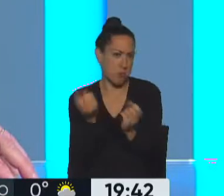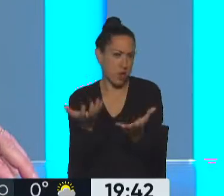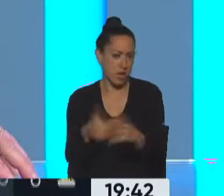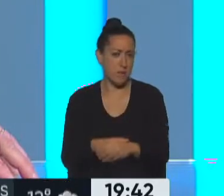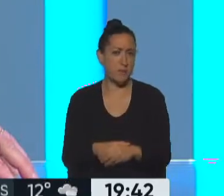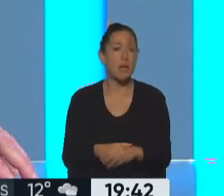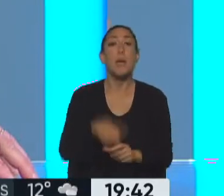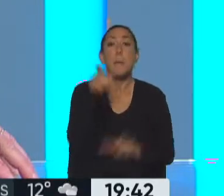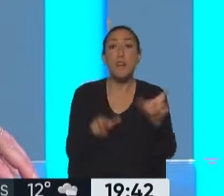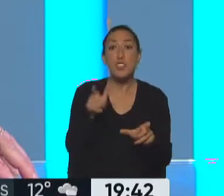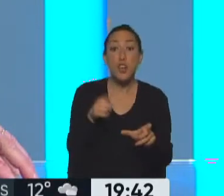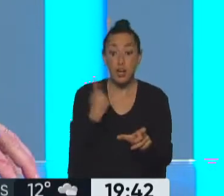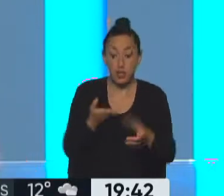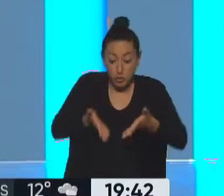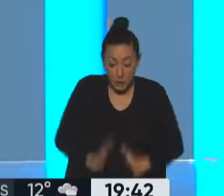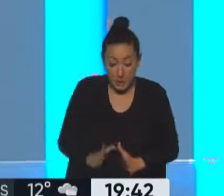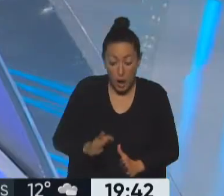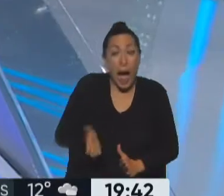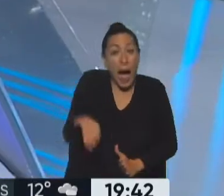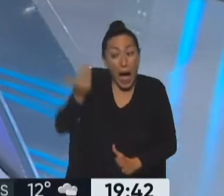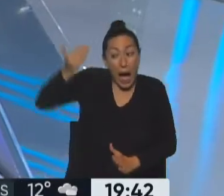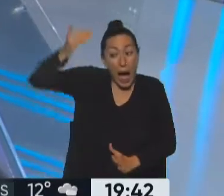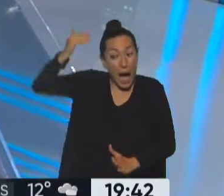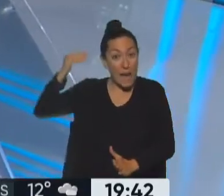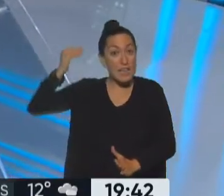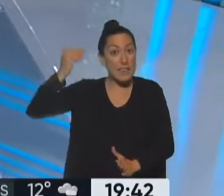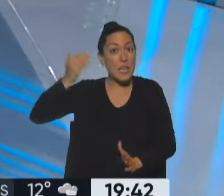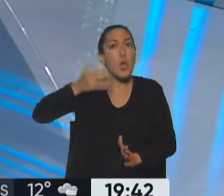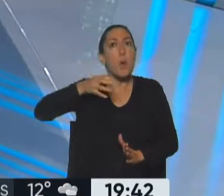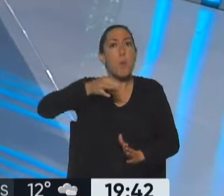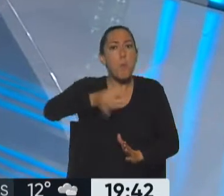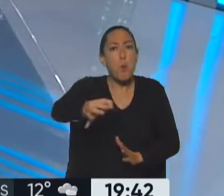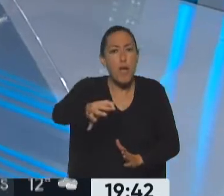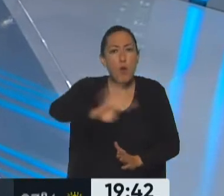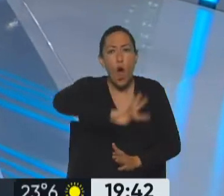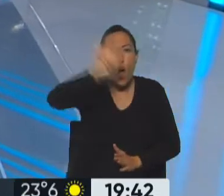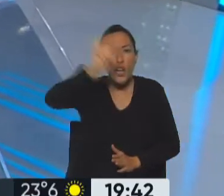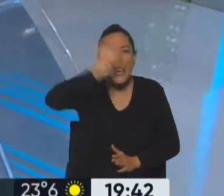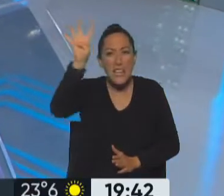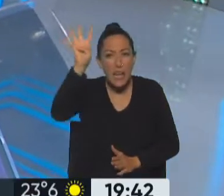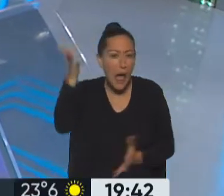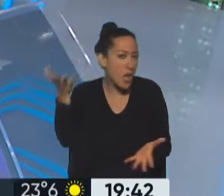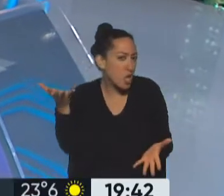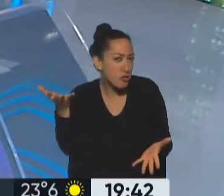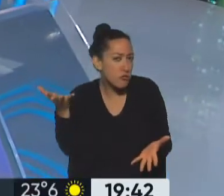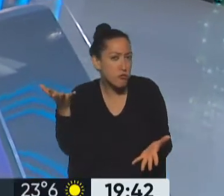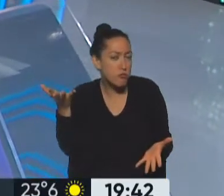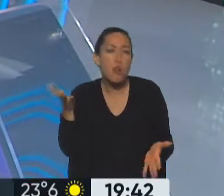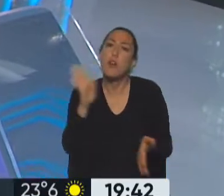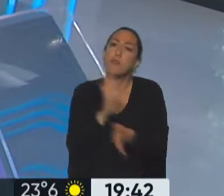antes de que nosotros llegaramos Ah y son los pueblos originarios hay poco para celebrar